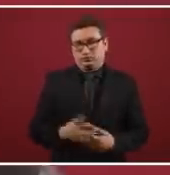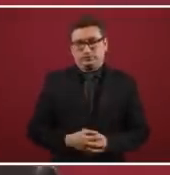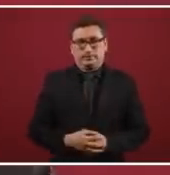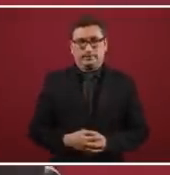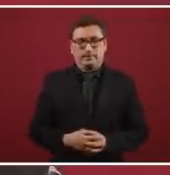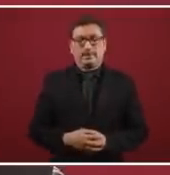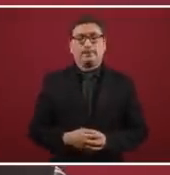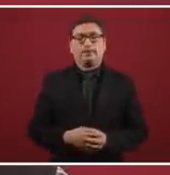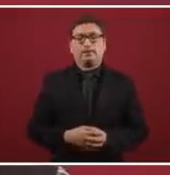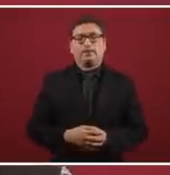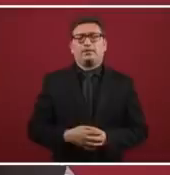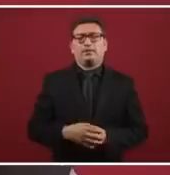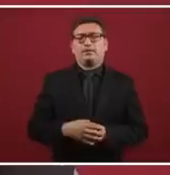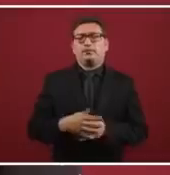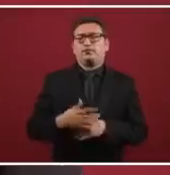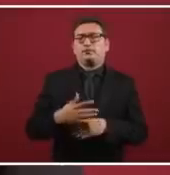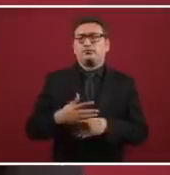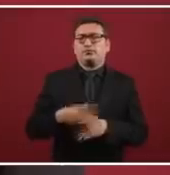porque